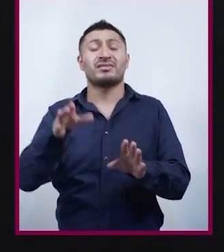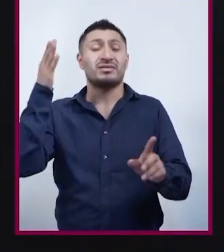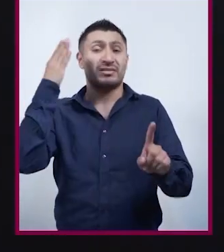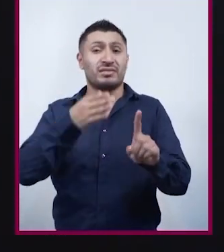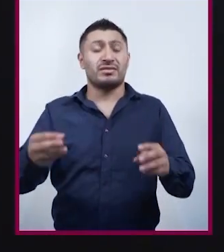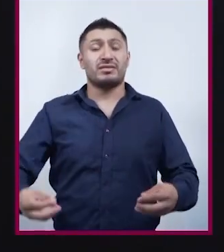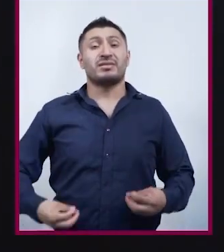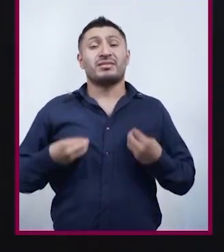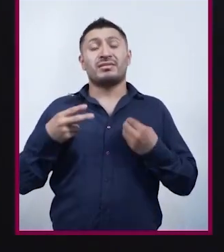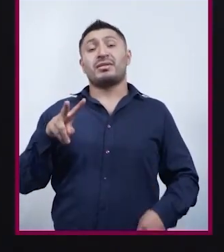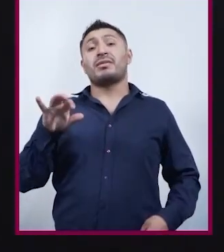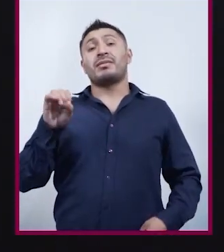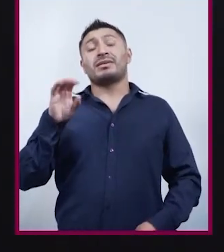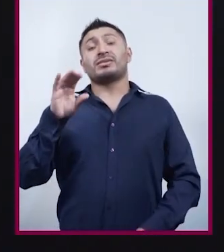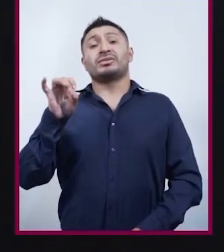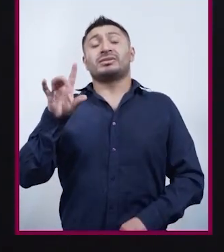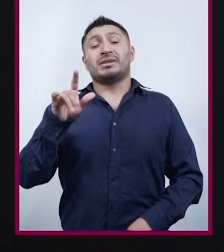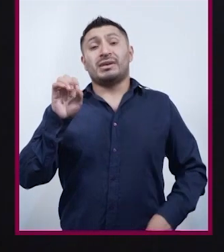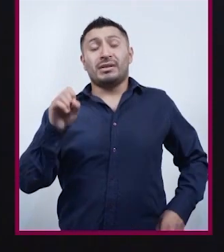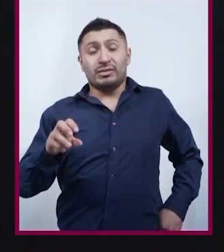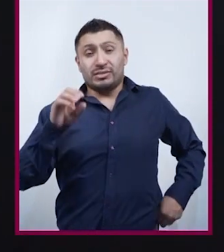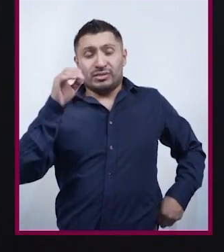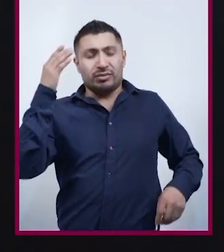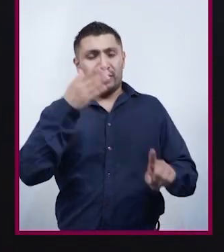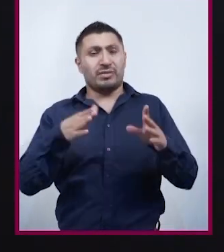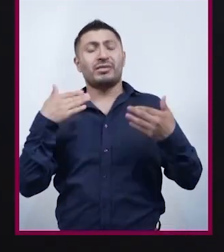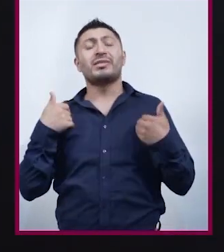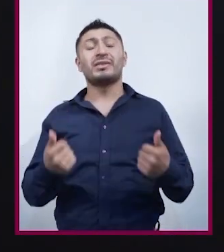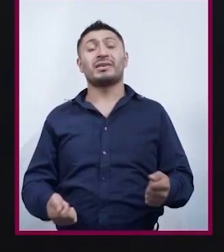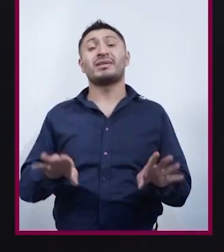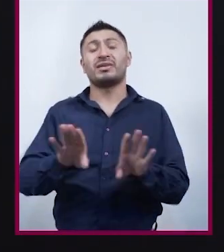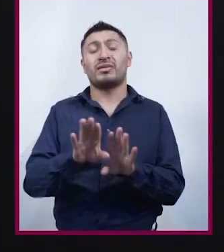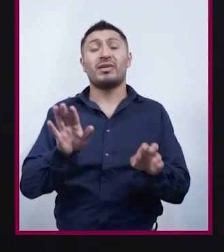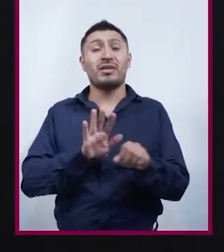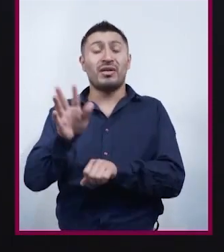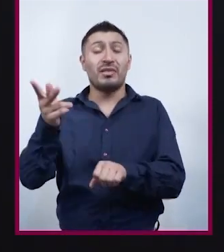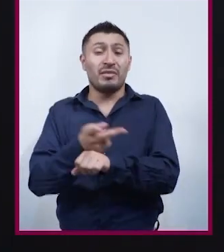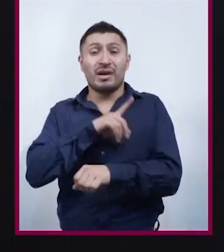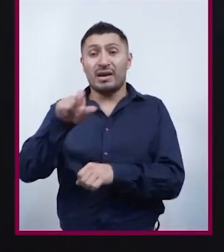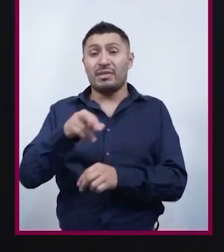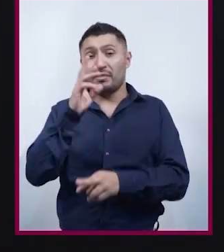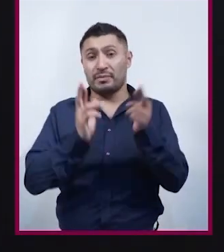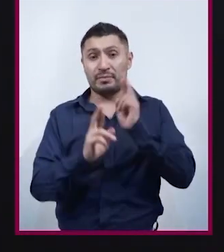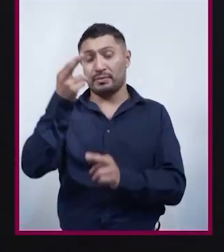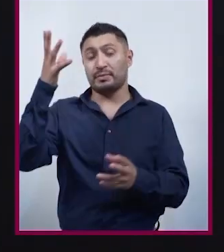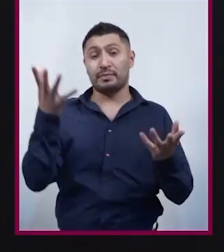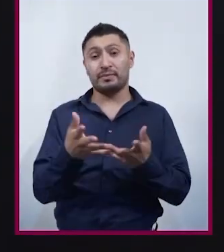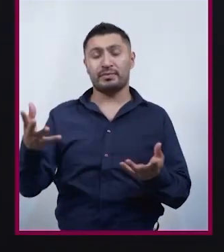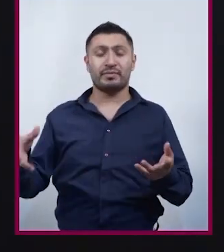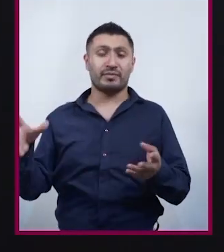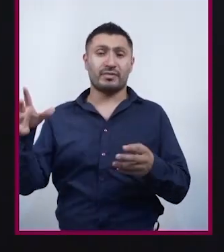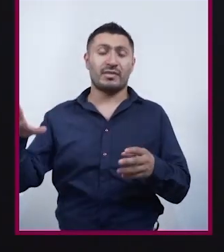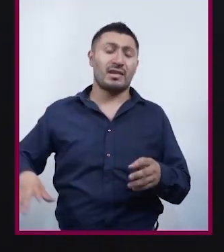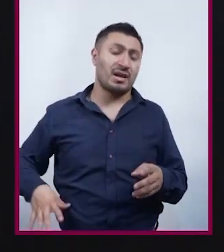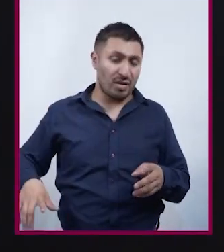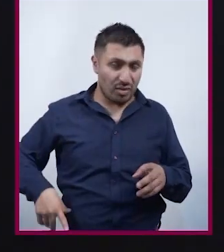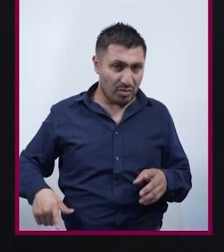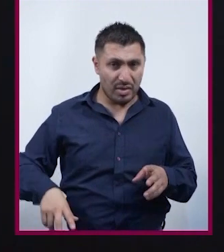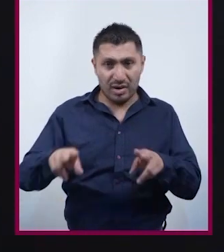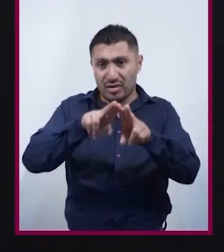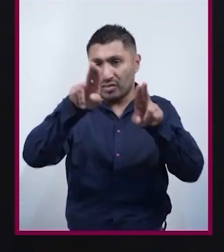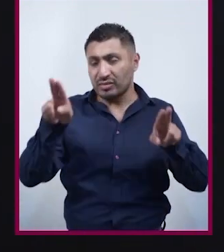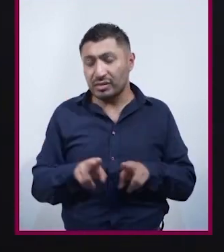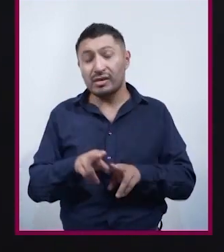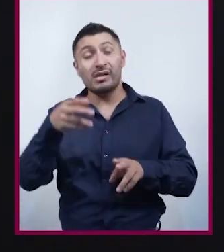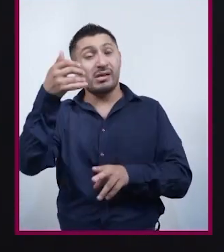centraremos en la vida y obra de Vasconcelos, con la finalidad de entender ese proceso después de la Revolución, en el que se formó el